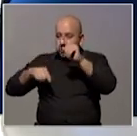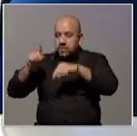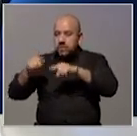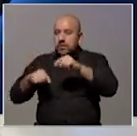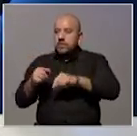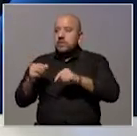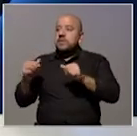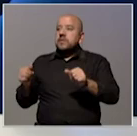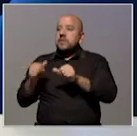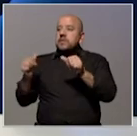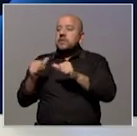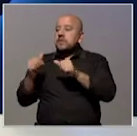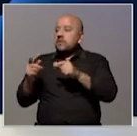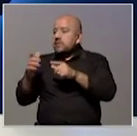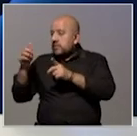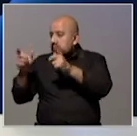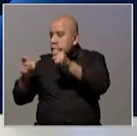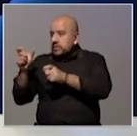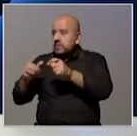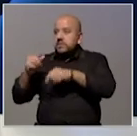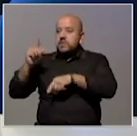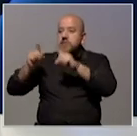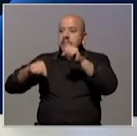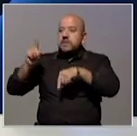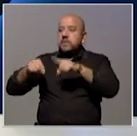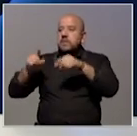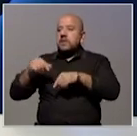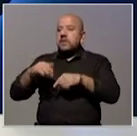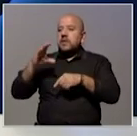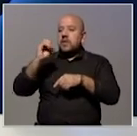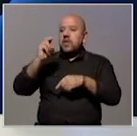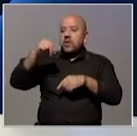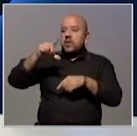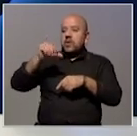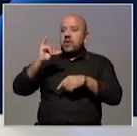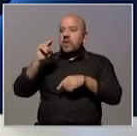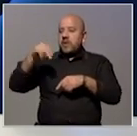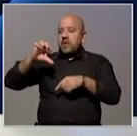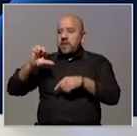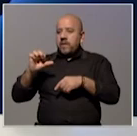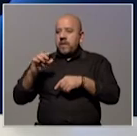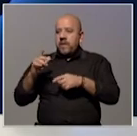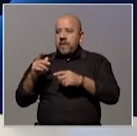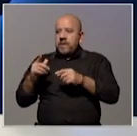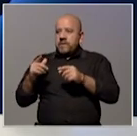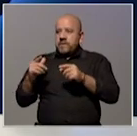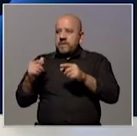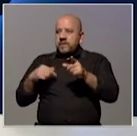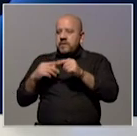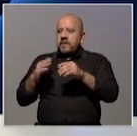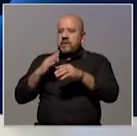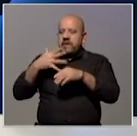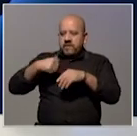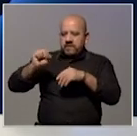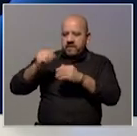acercarme a la ciudadanía poner en trámite en línea como shakira la adjunta a mesa de entrada a